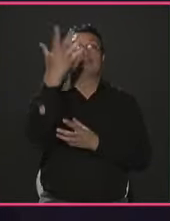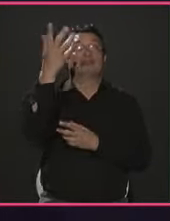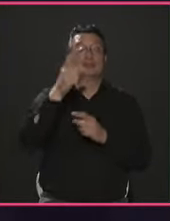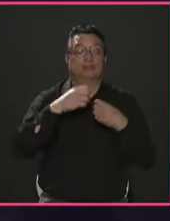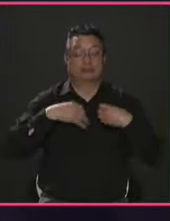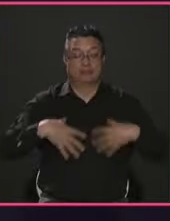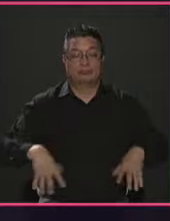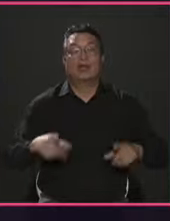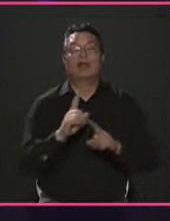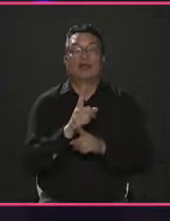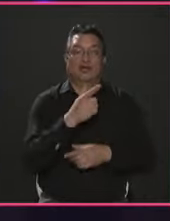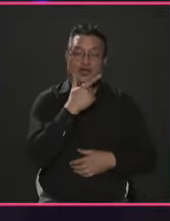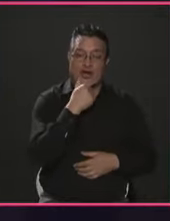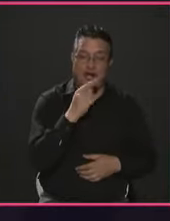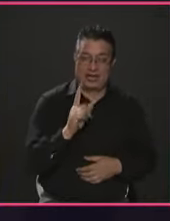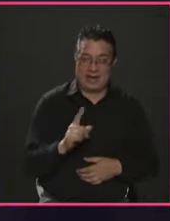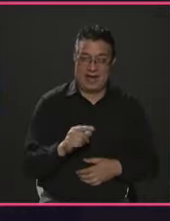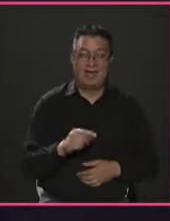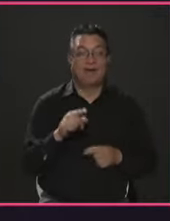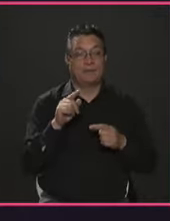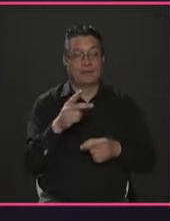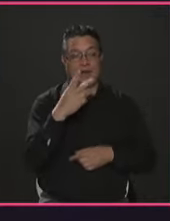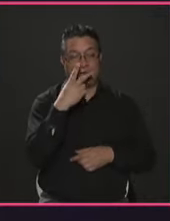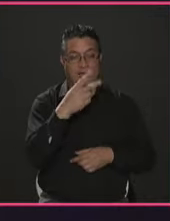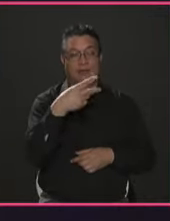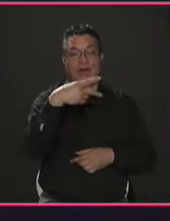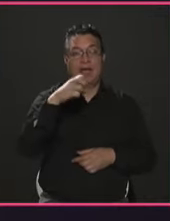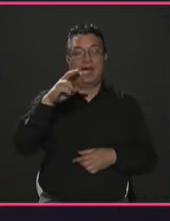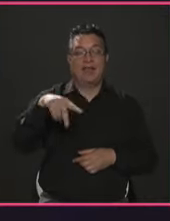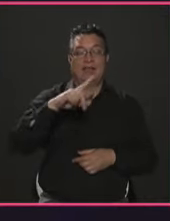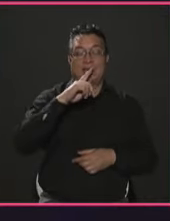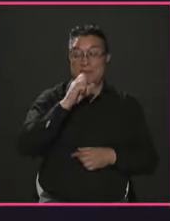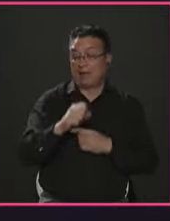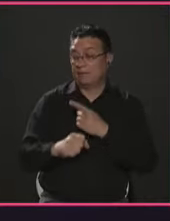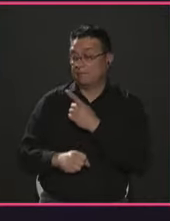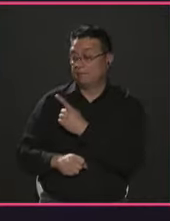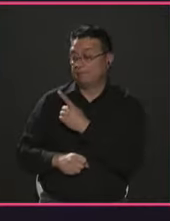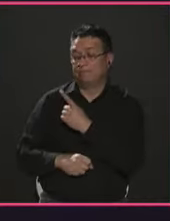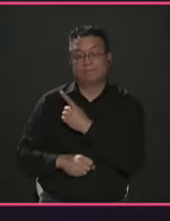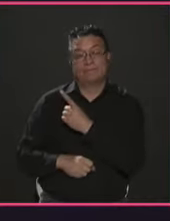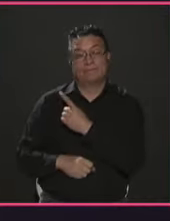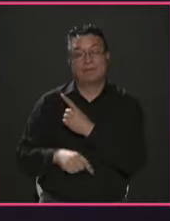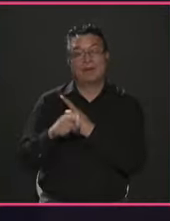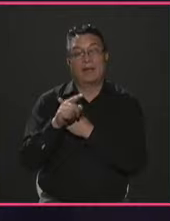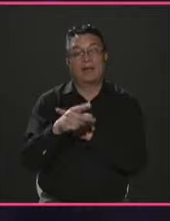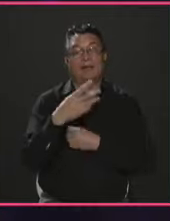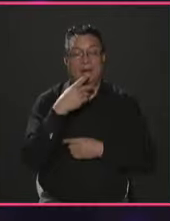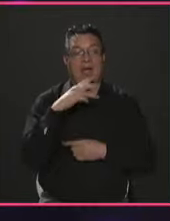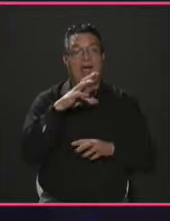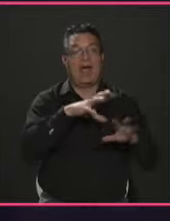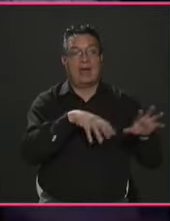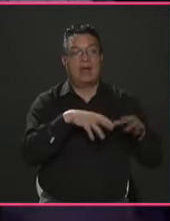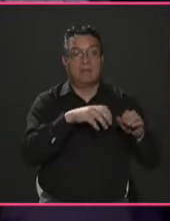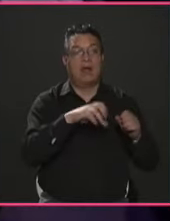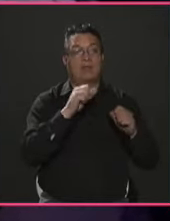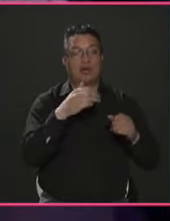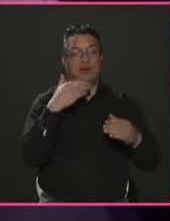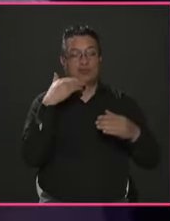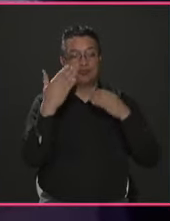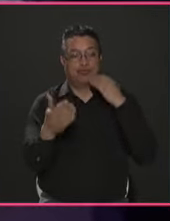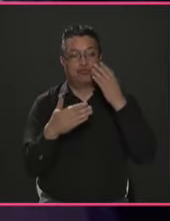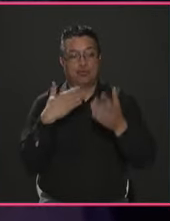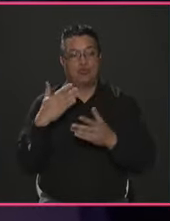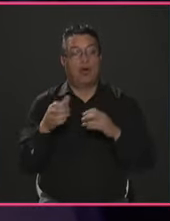dentro del cuerpo del huésped Eh Así es como se ve el anav virus estos son los tipos de animales que pueden infectar